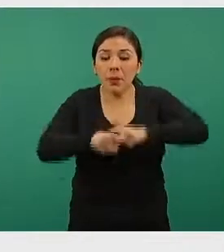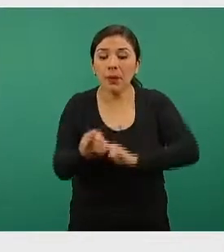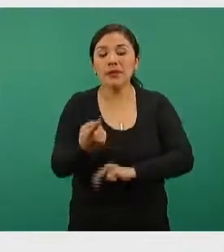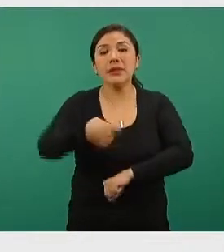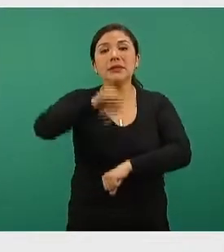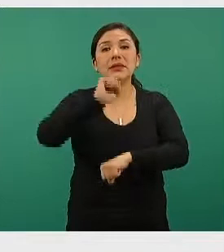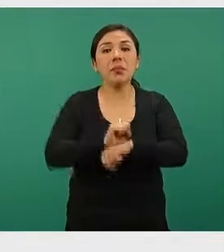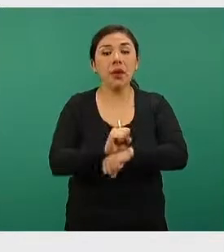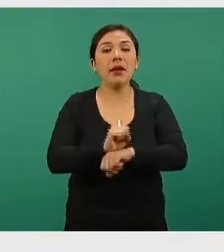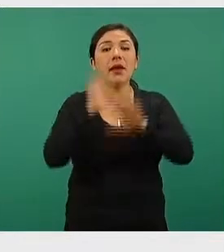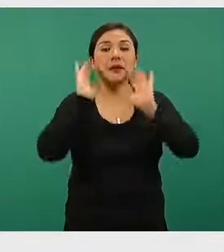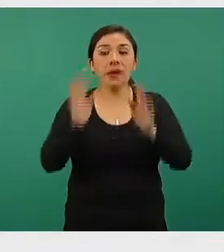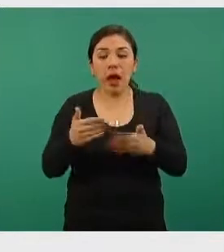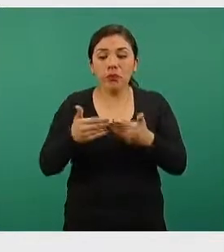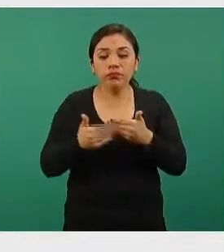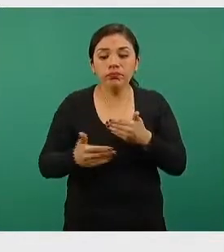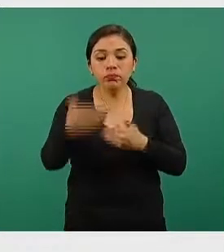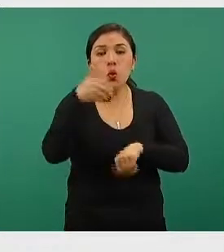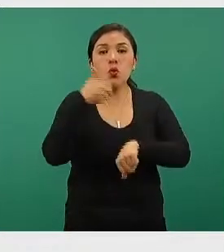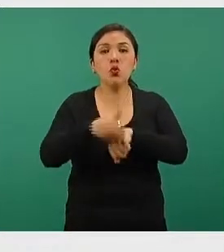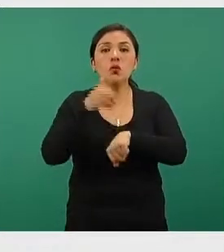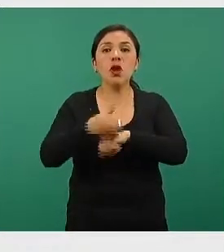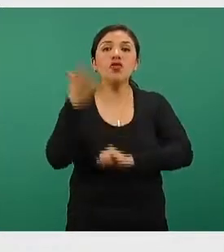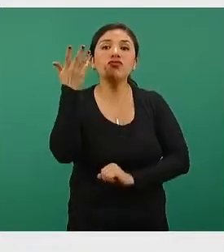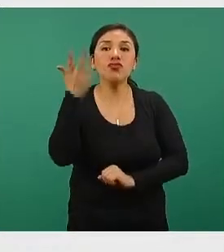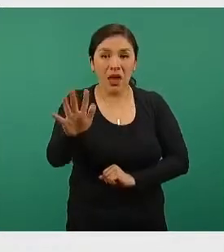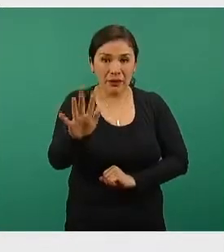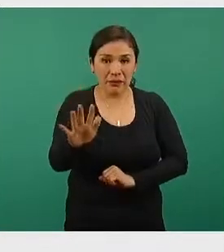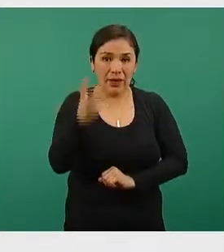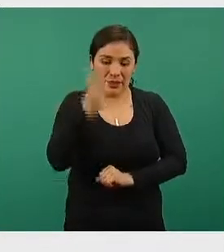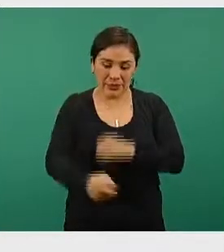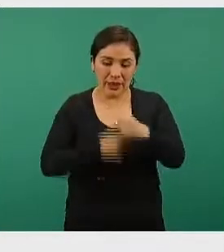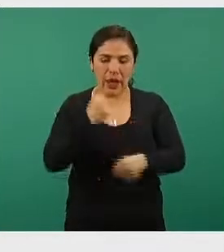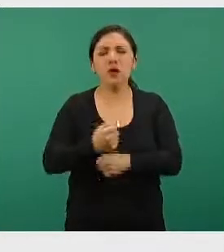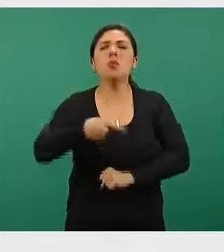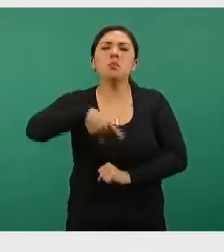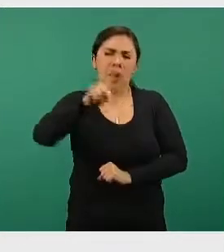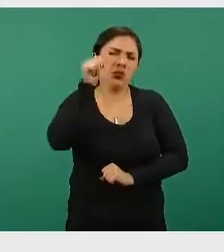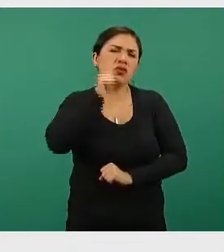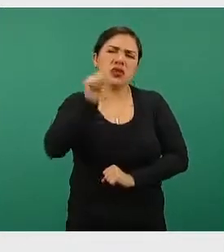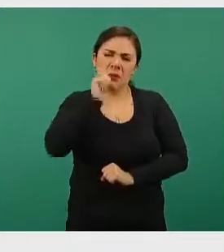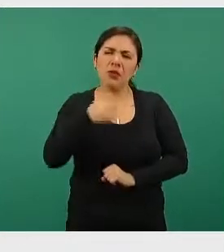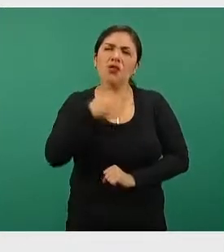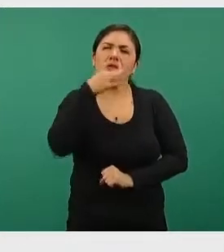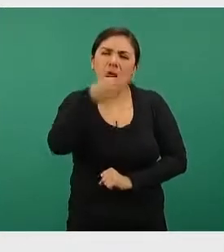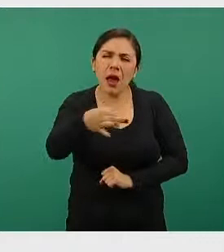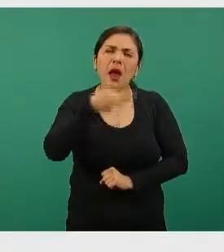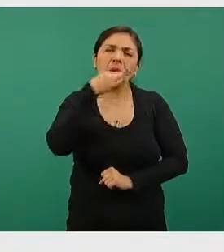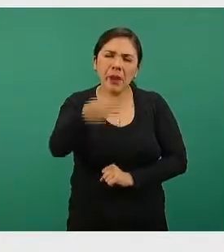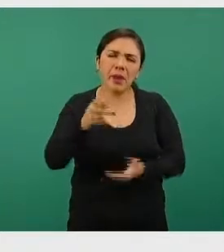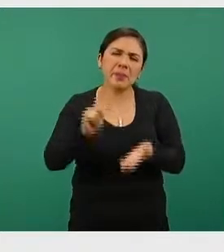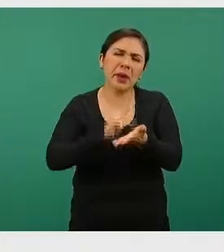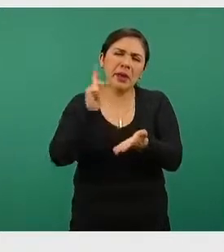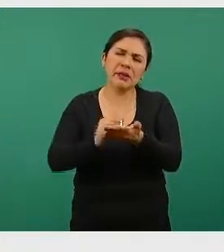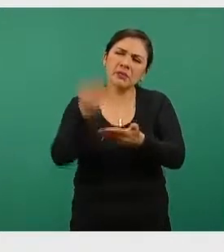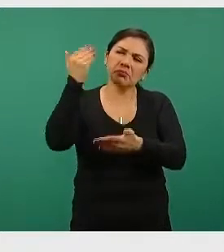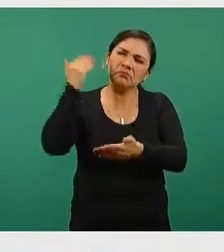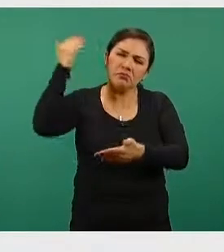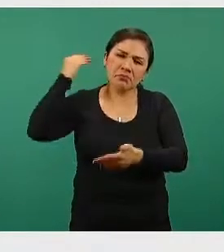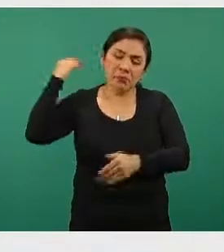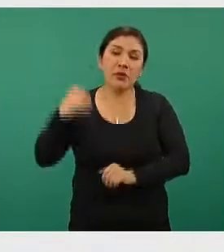o inicia la semana número 10 del año, pero como lo hemos siempre comentado en conferencias